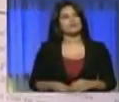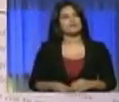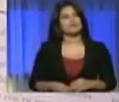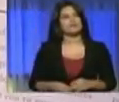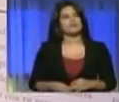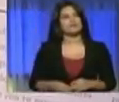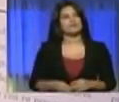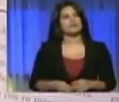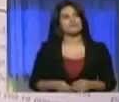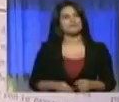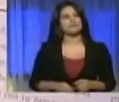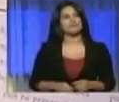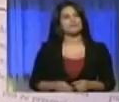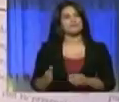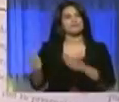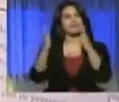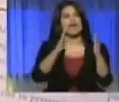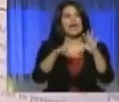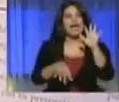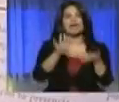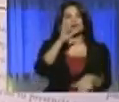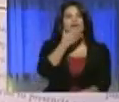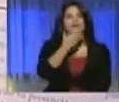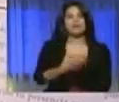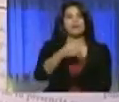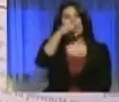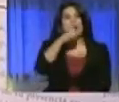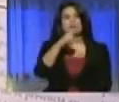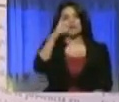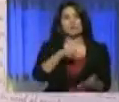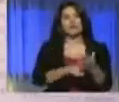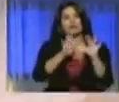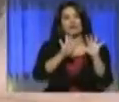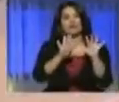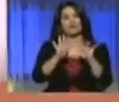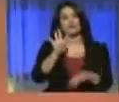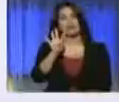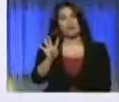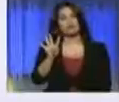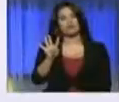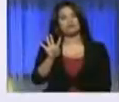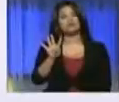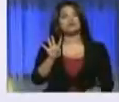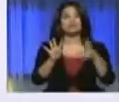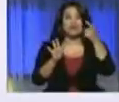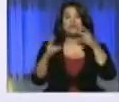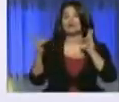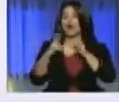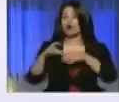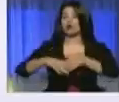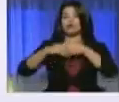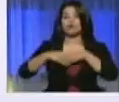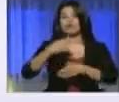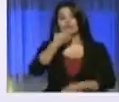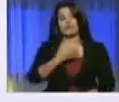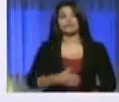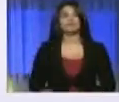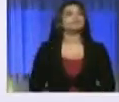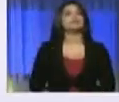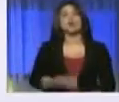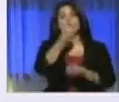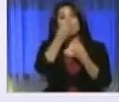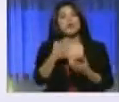Aquí, 14 de diciembre del año 94, cuando se conocieron. Hugo Chávez Frías. Muy bueno este